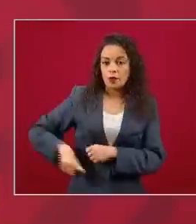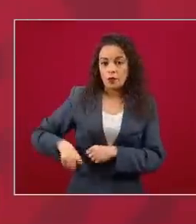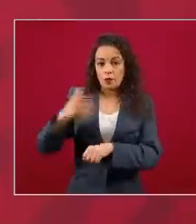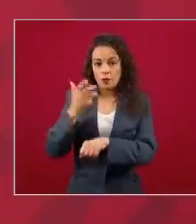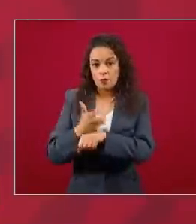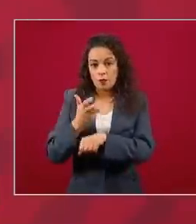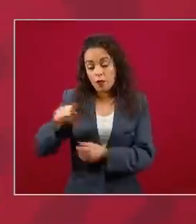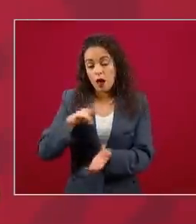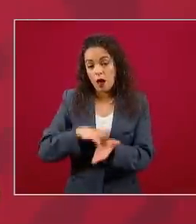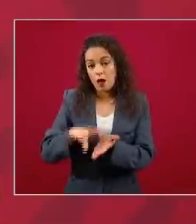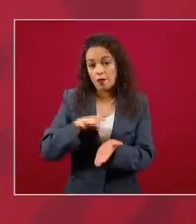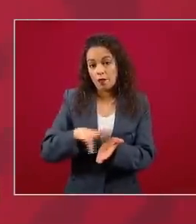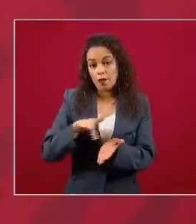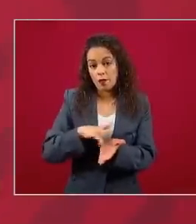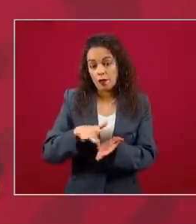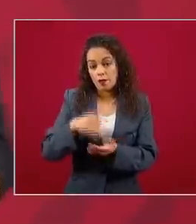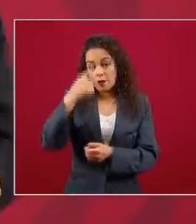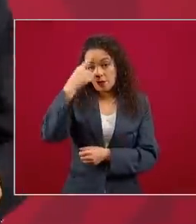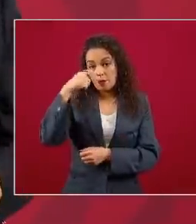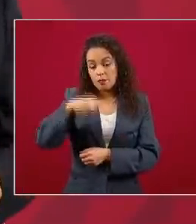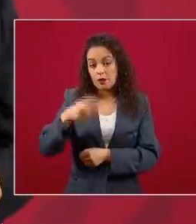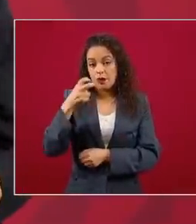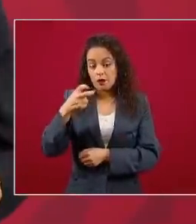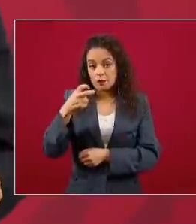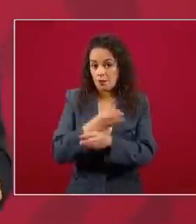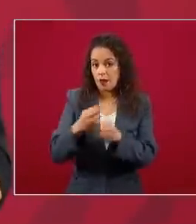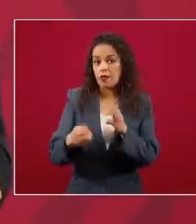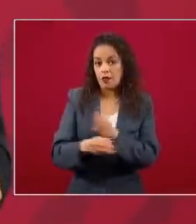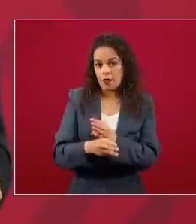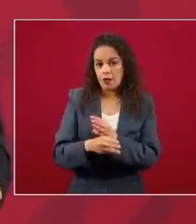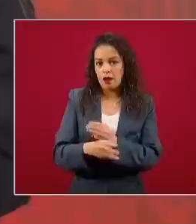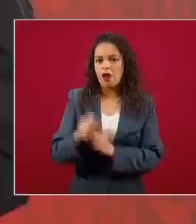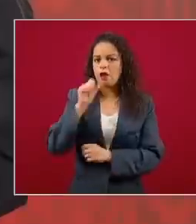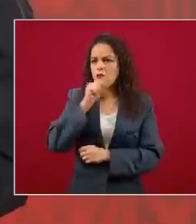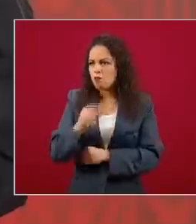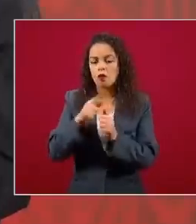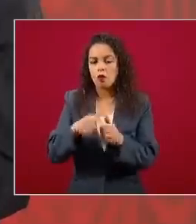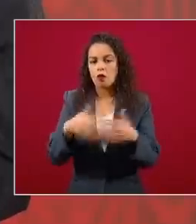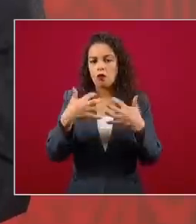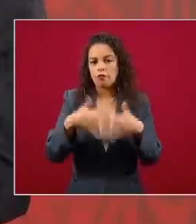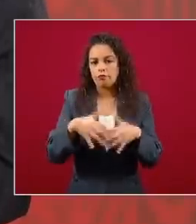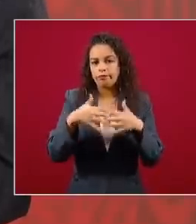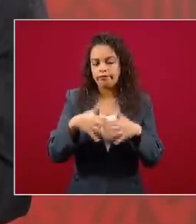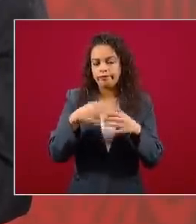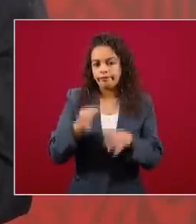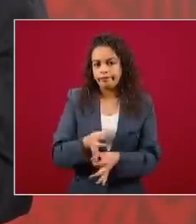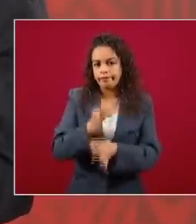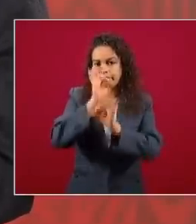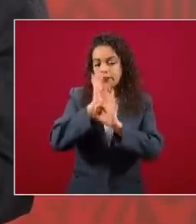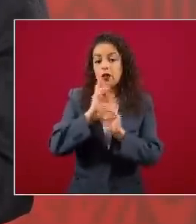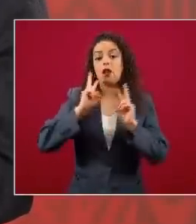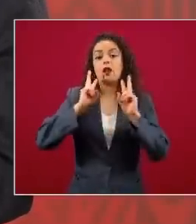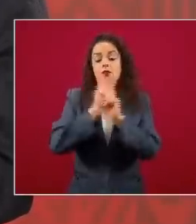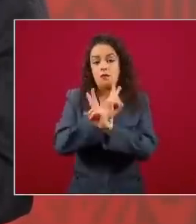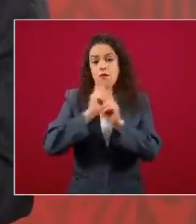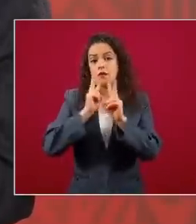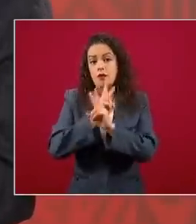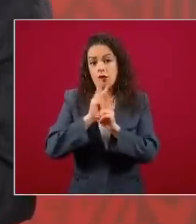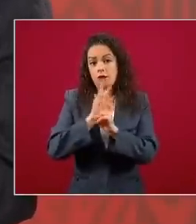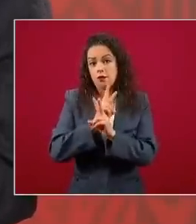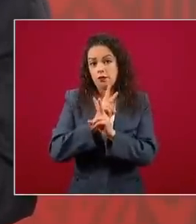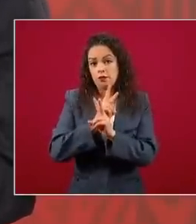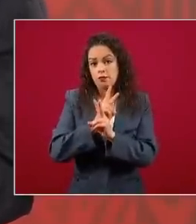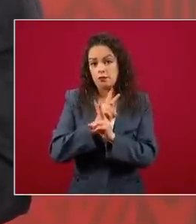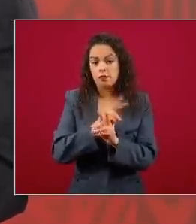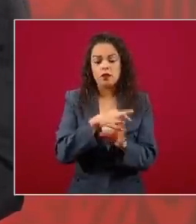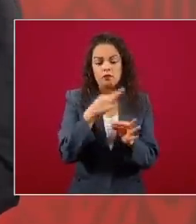ayudado bastante con la entrega de los ventiladores, están cumpliendo. Lo mismo en el caso de China, que habían